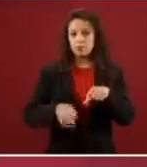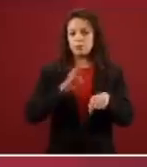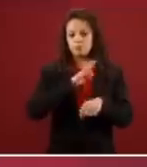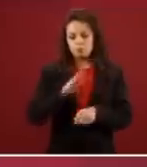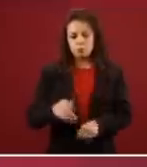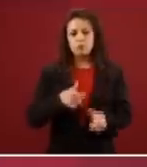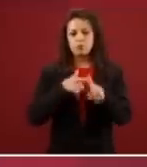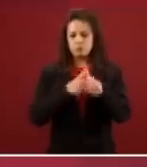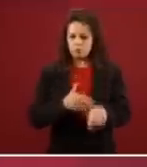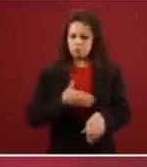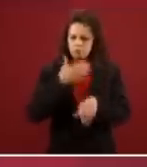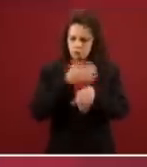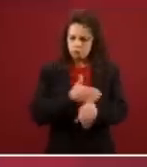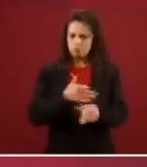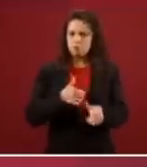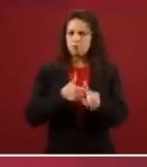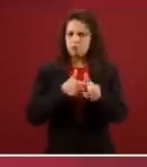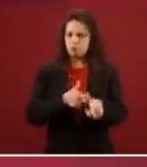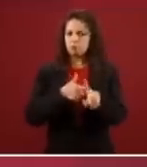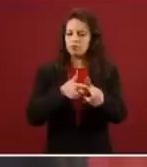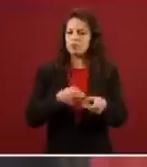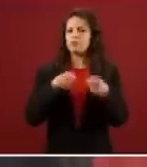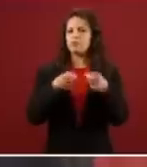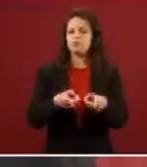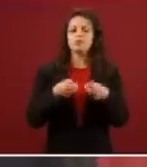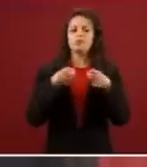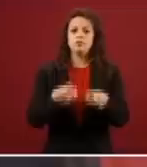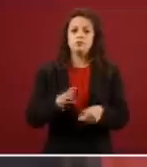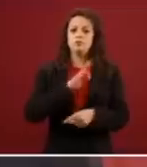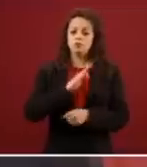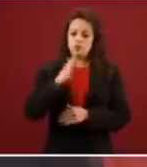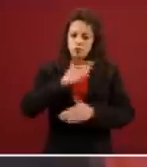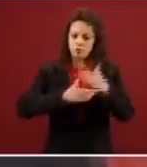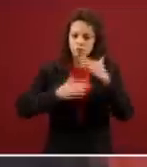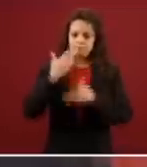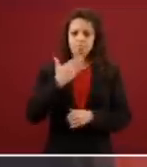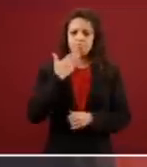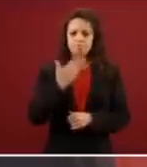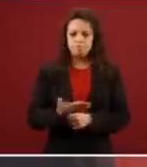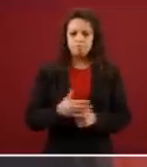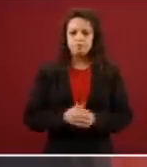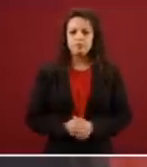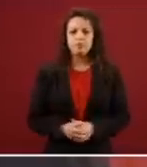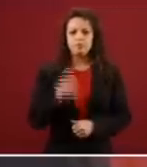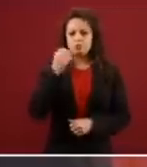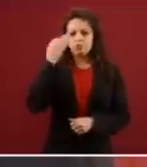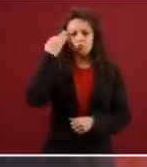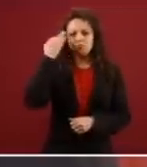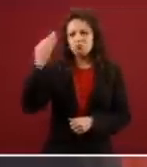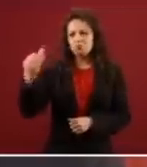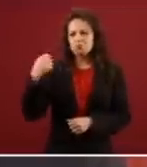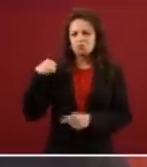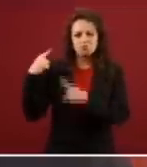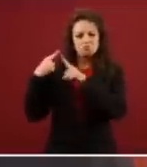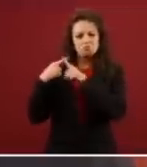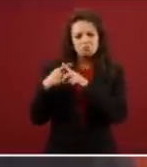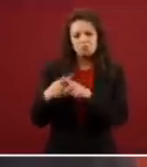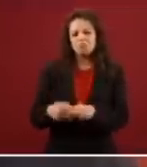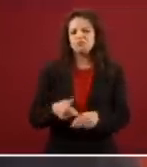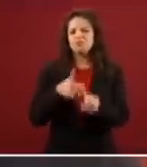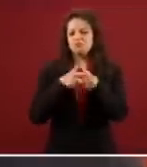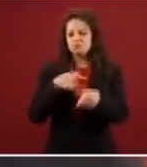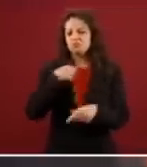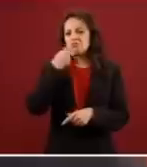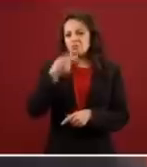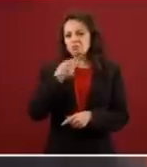vamos a ir avanzando. Y lo dije en Bavispe y lo he venido diciendo desde hace mucho tiempo, hay que atender las causas,